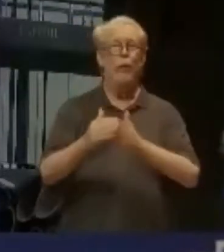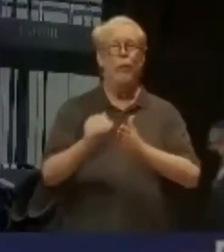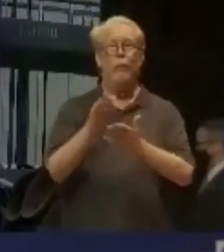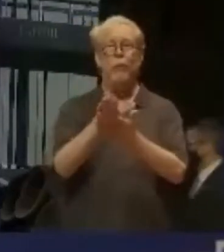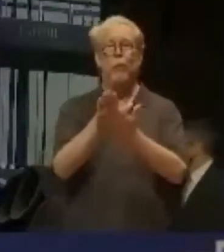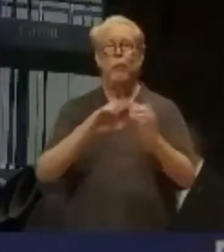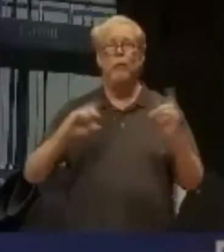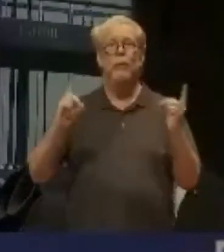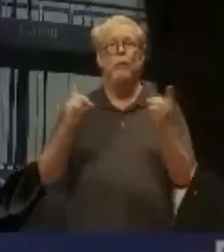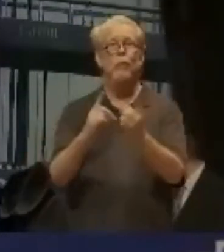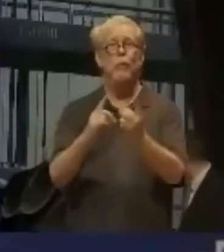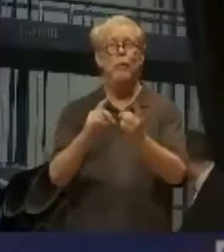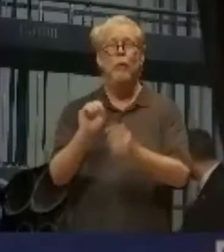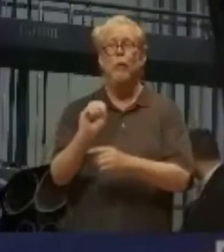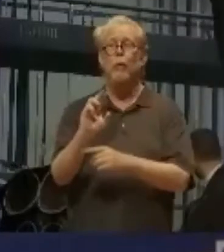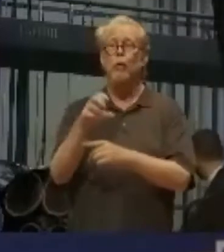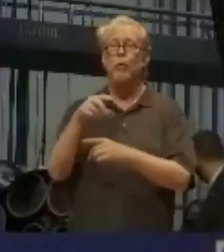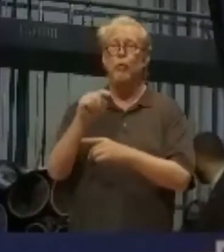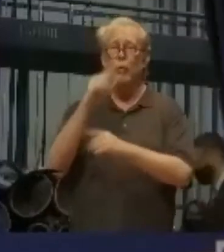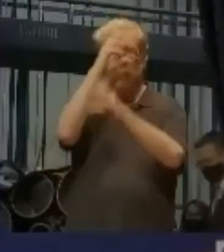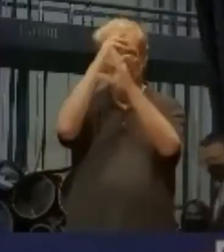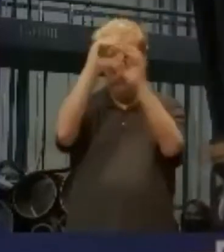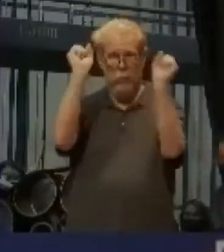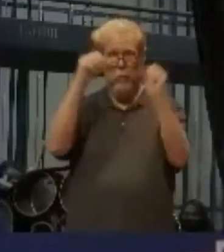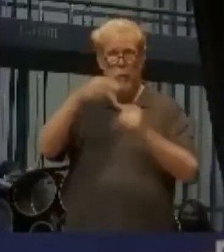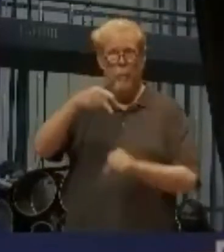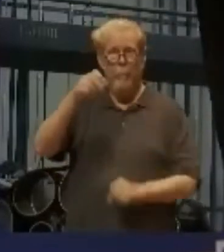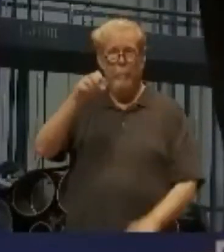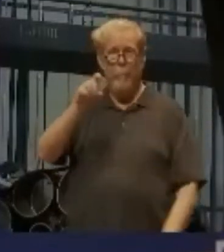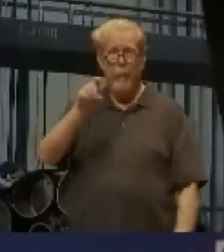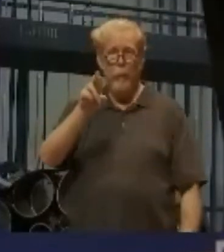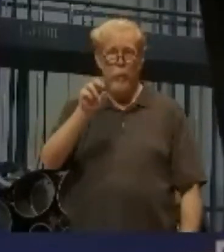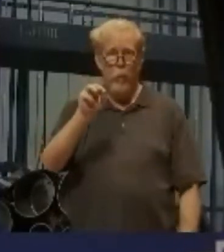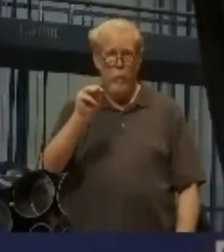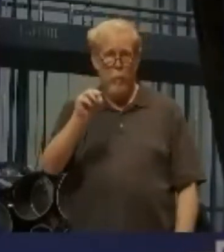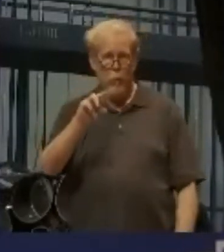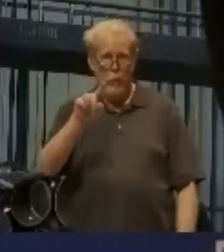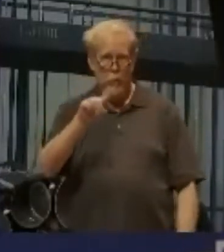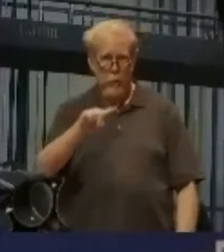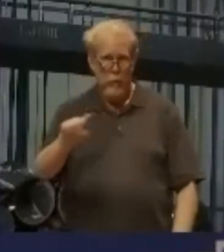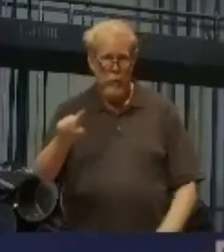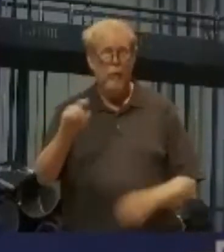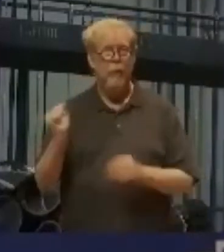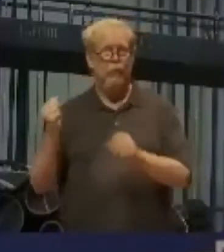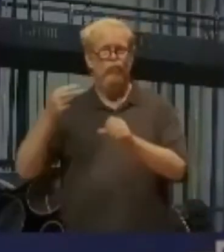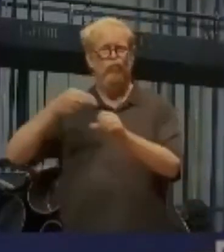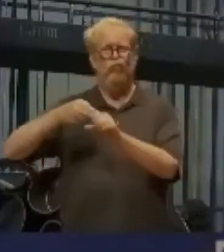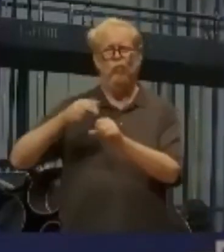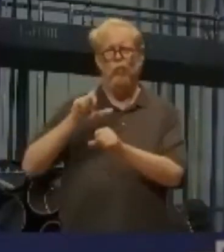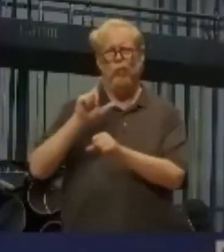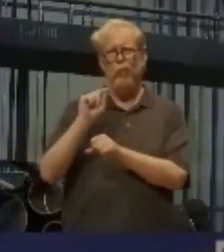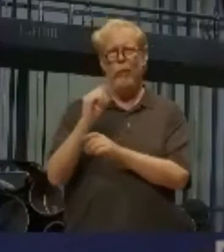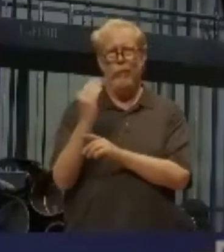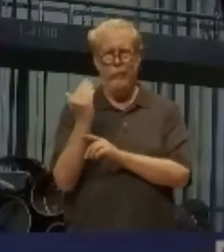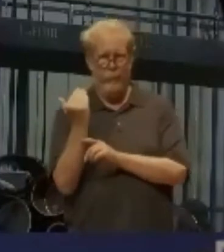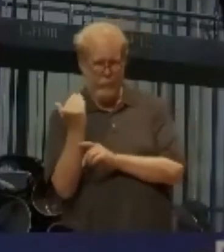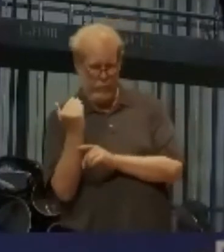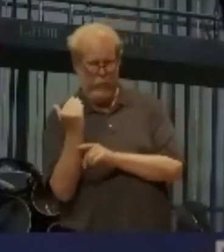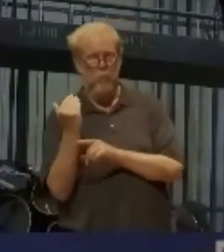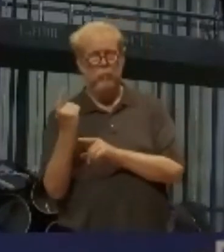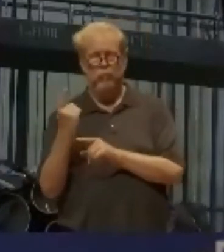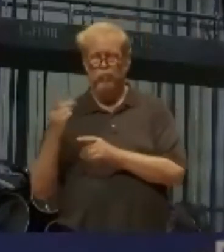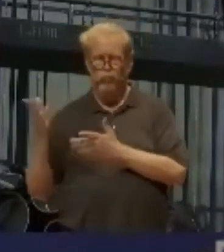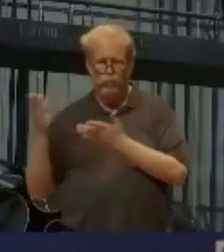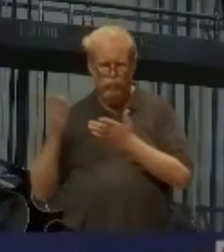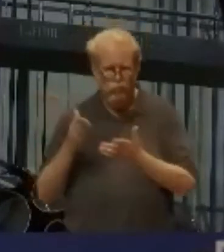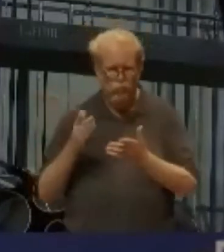líder de nuestro distrito escolar. El superintendente Pedro Martínez se unió al SAISD en el 2015, trayendo al